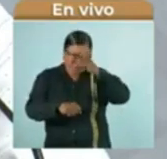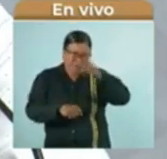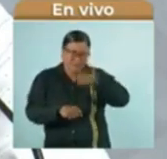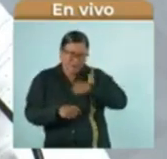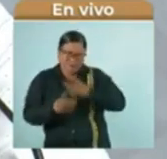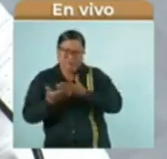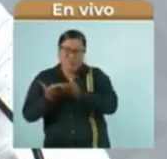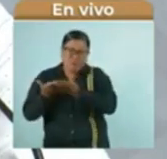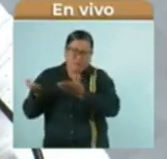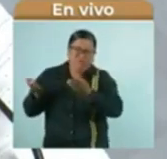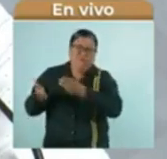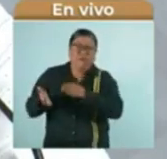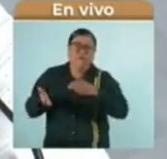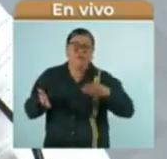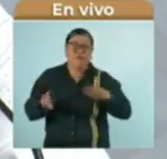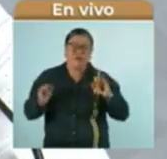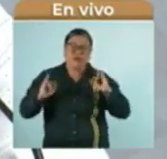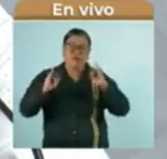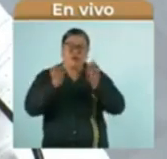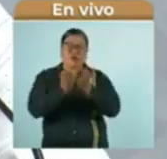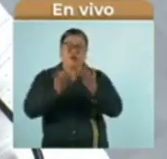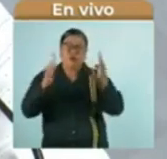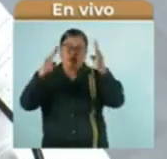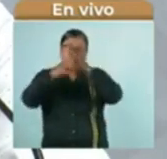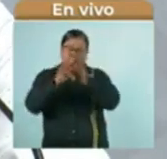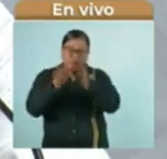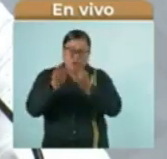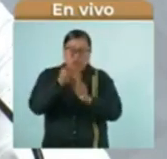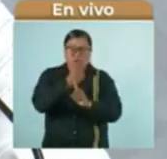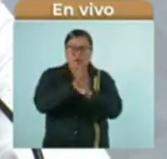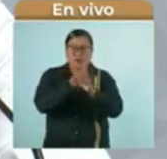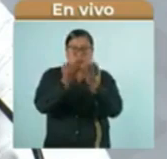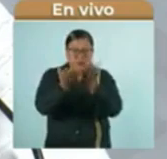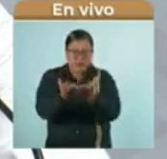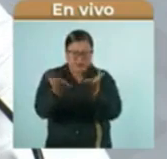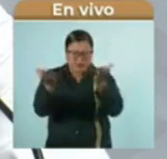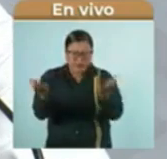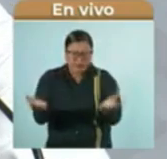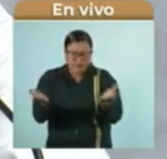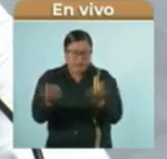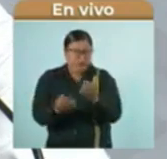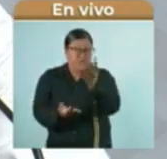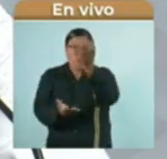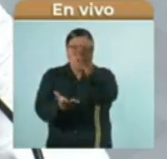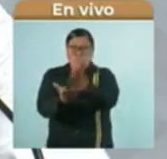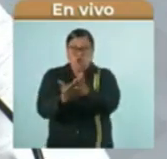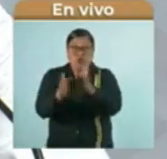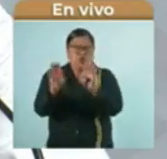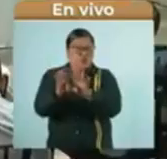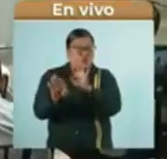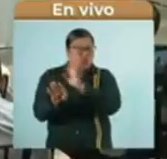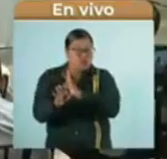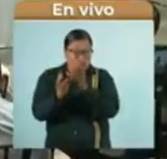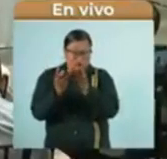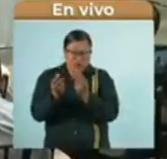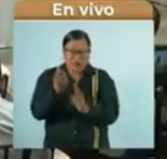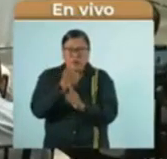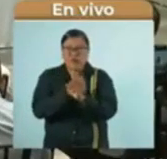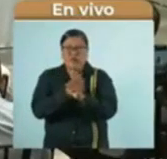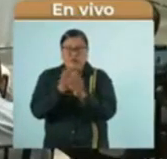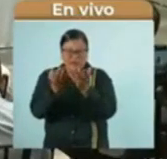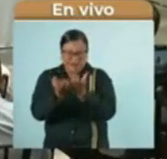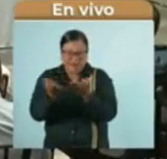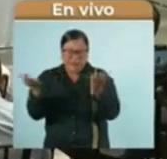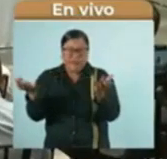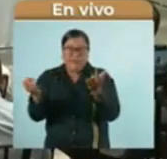hacia los integrantes de la junta de conciliación agraria Es que la única vía para resolver los conflictos agrarios